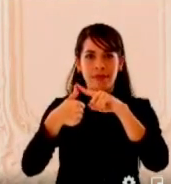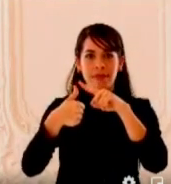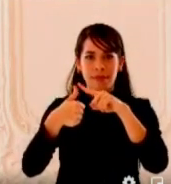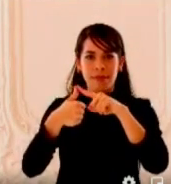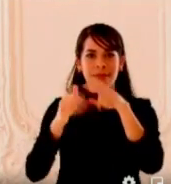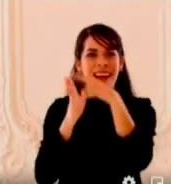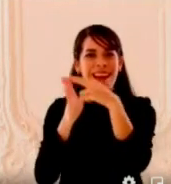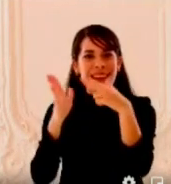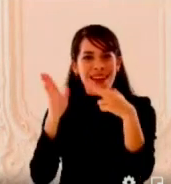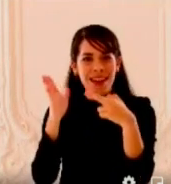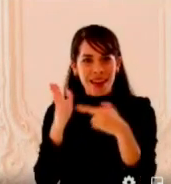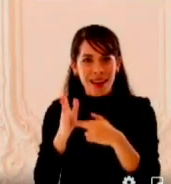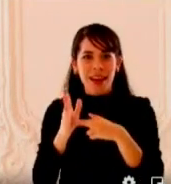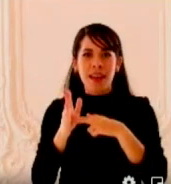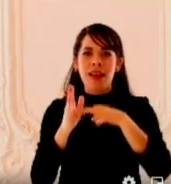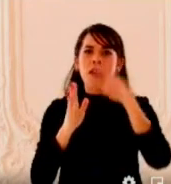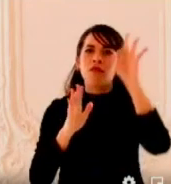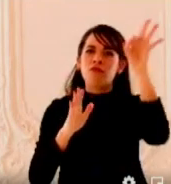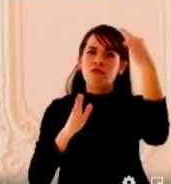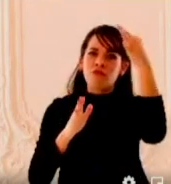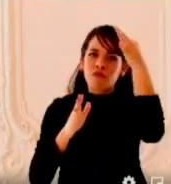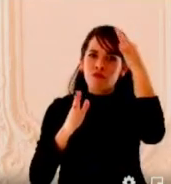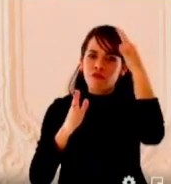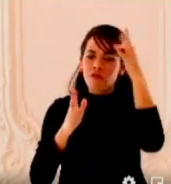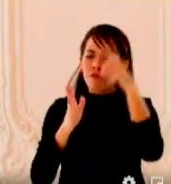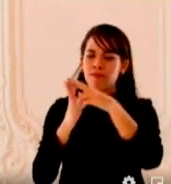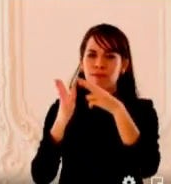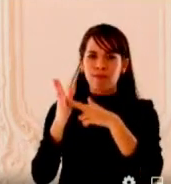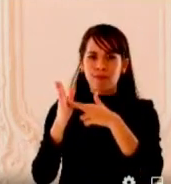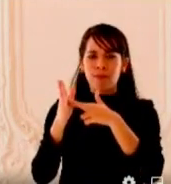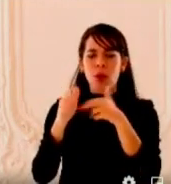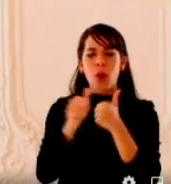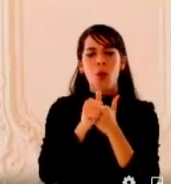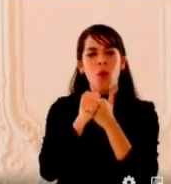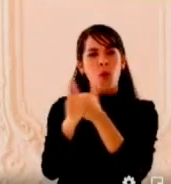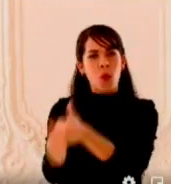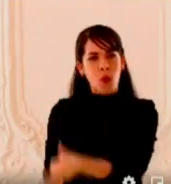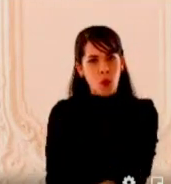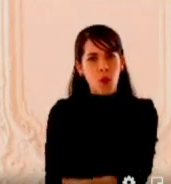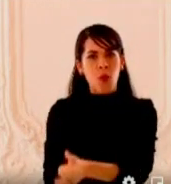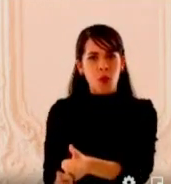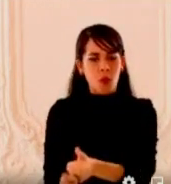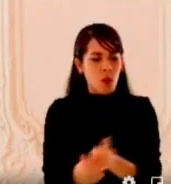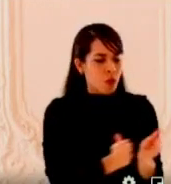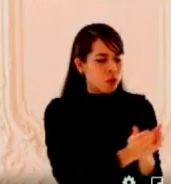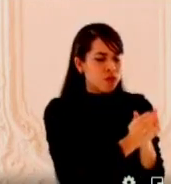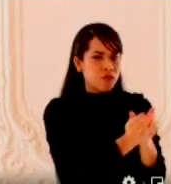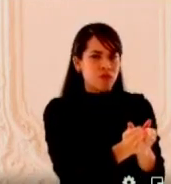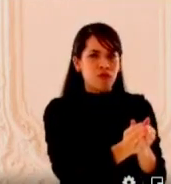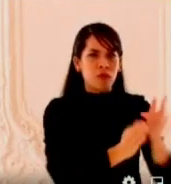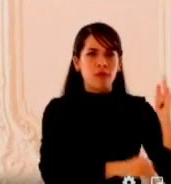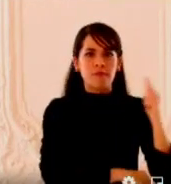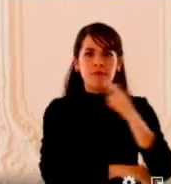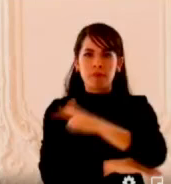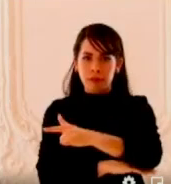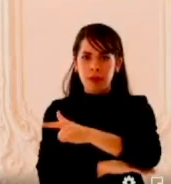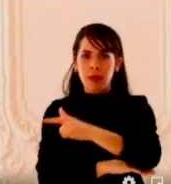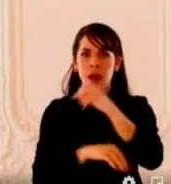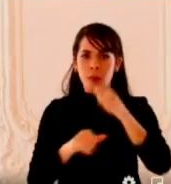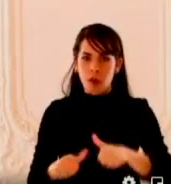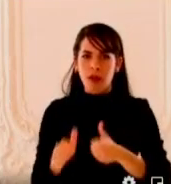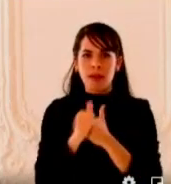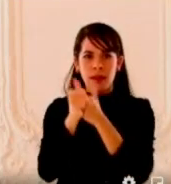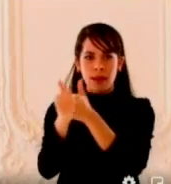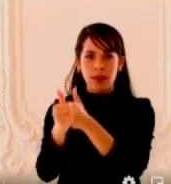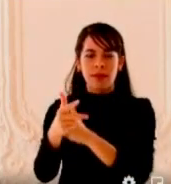las reglas federales. Es imposible manejar aeropuertos y muelles de manera efectiva ignorando la reglamentación federal.